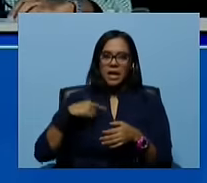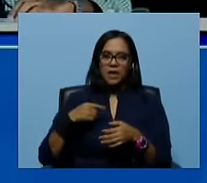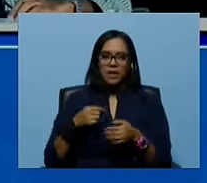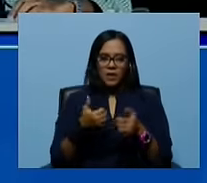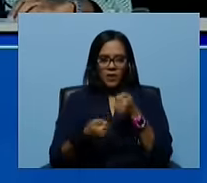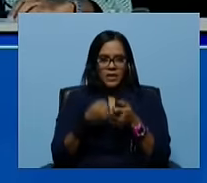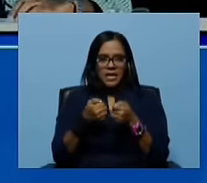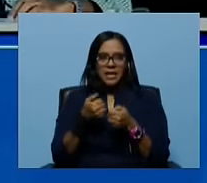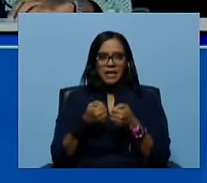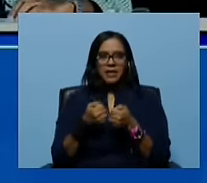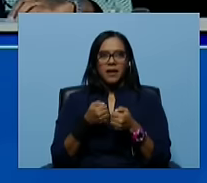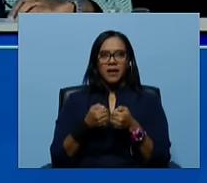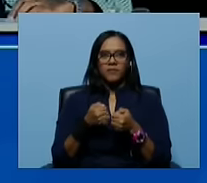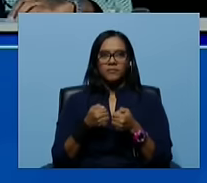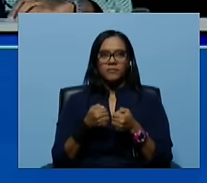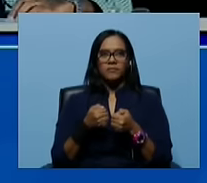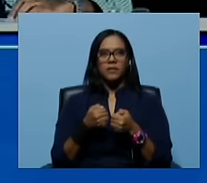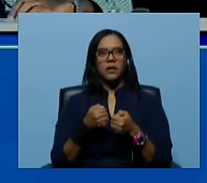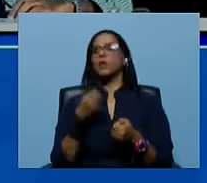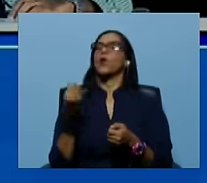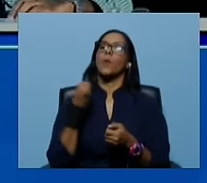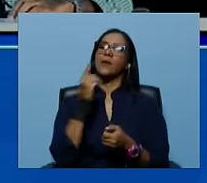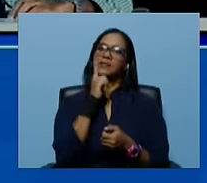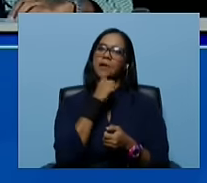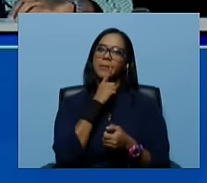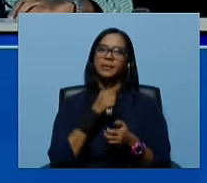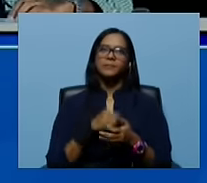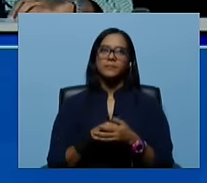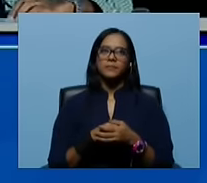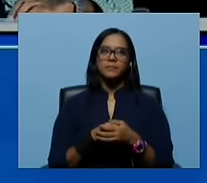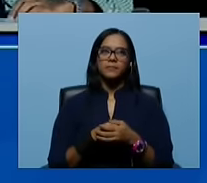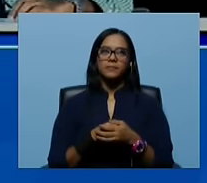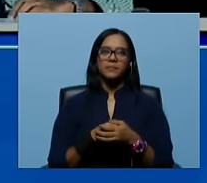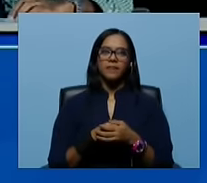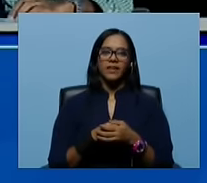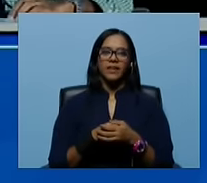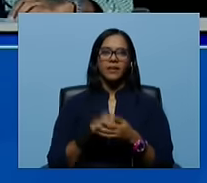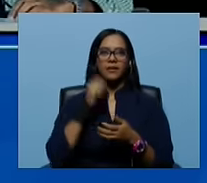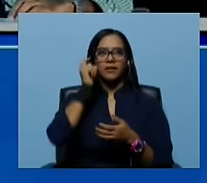dirigieron, ¿cómo que se llama? Taboski.